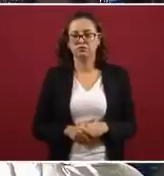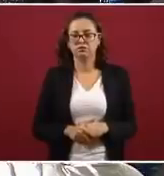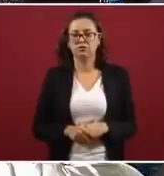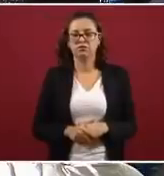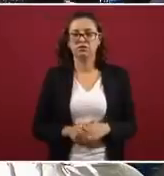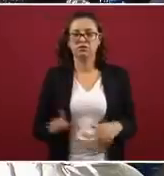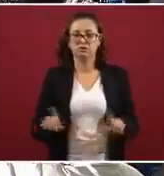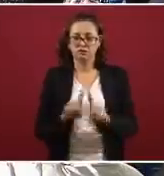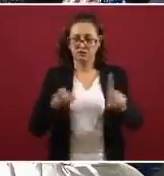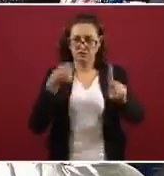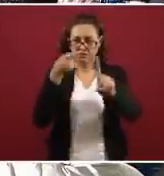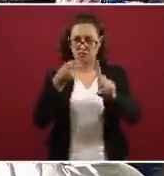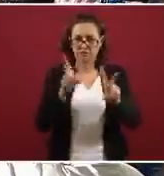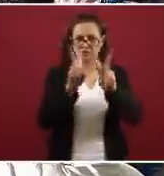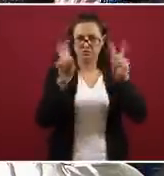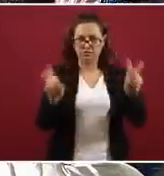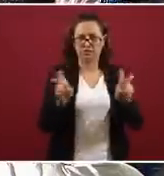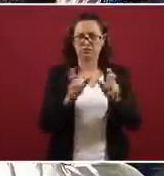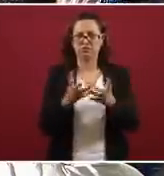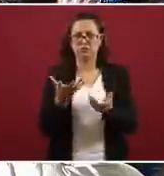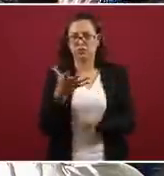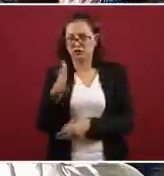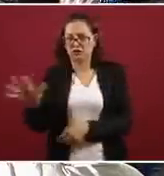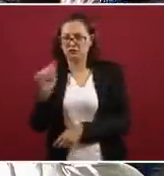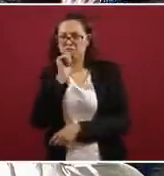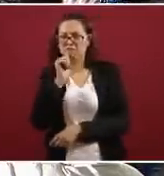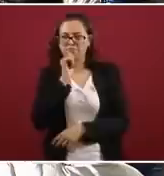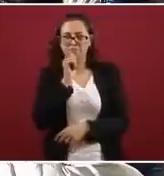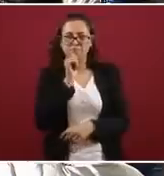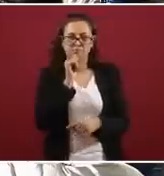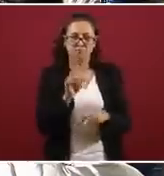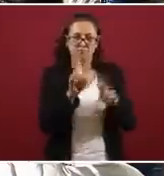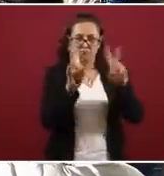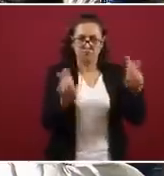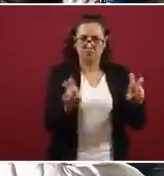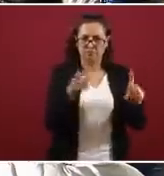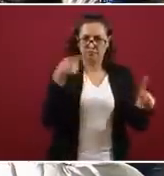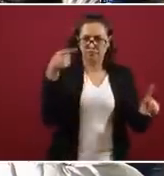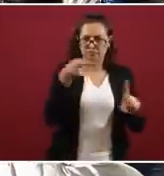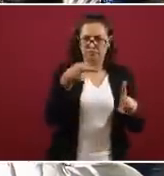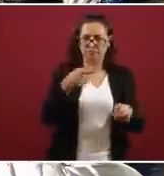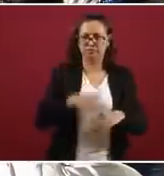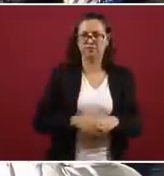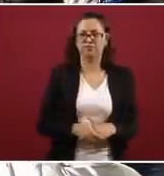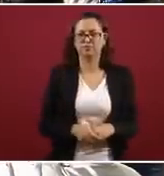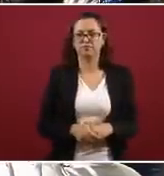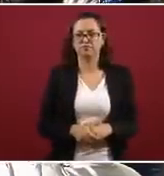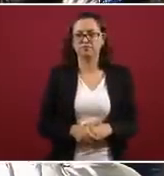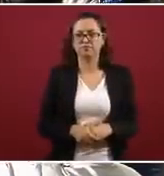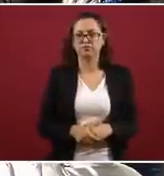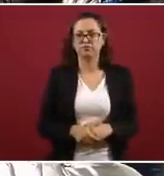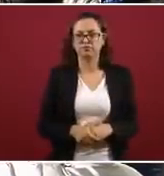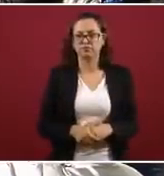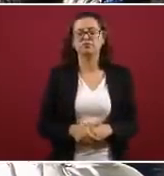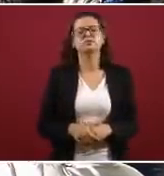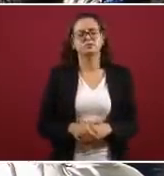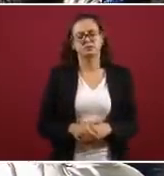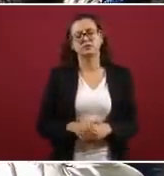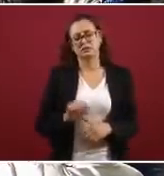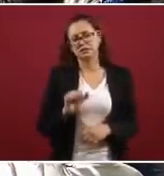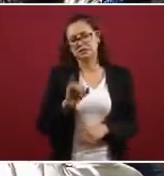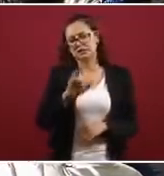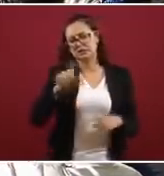tema, todavía no entramos a lo general. Bueno, voy a entrar al tema, pero hablo